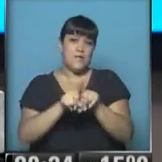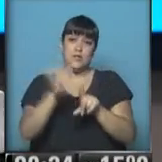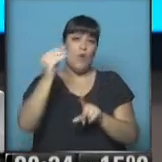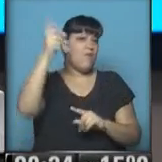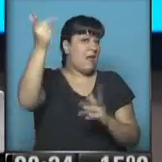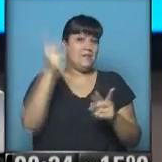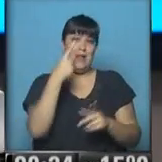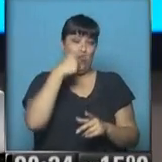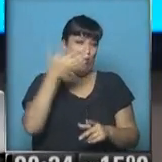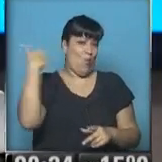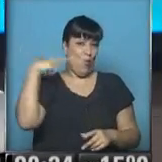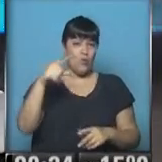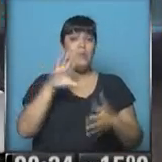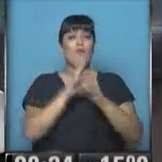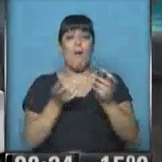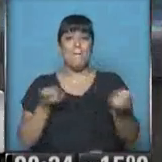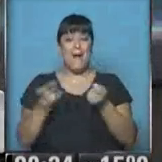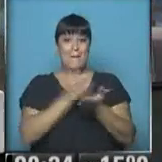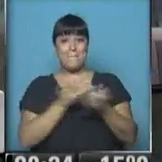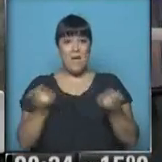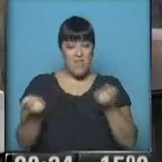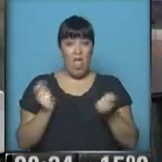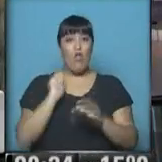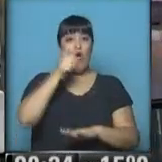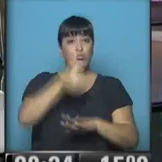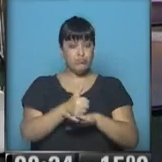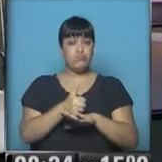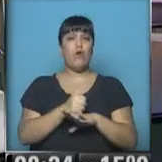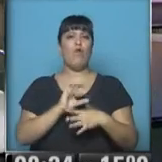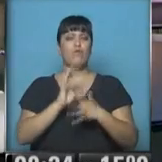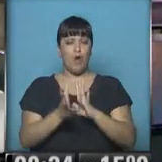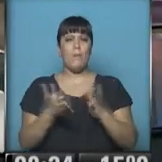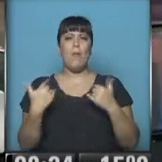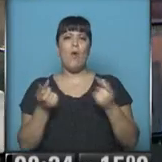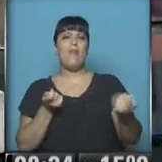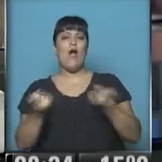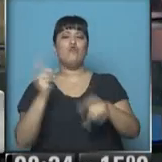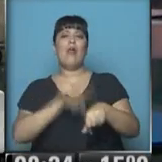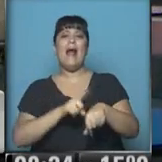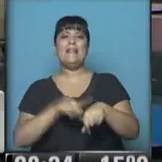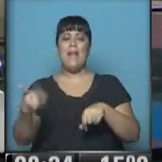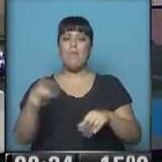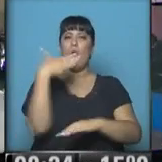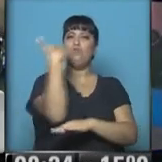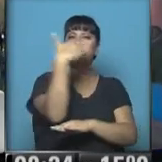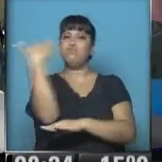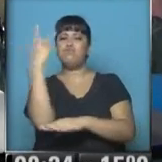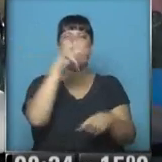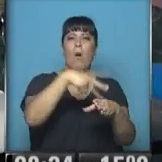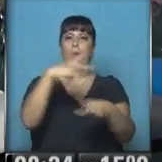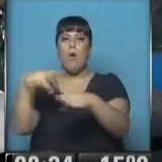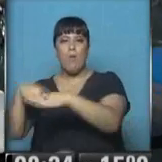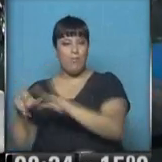elecciones donde los moderadores eh estén al al efecto de poder controlar el tiempo el espacio que ocupa cada uno de los